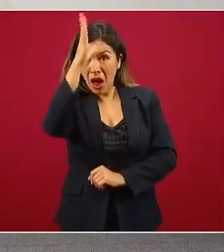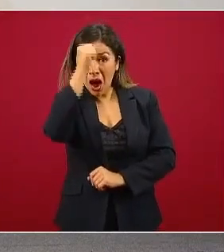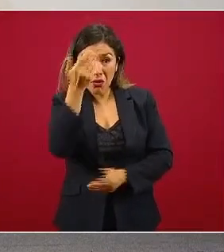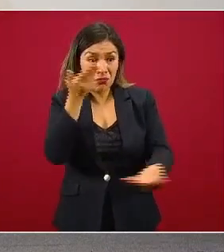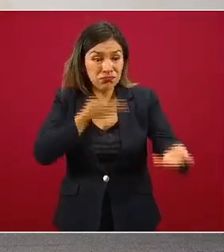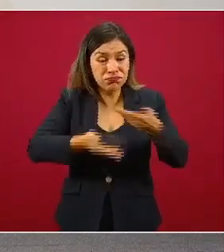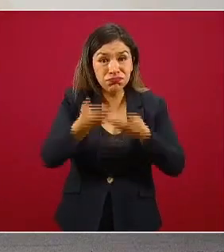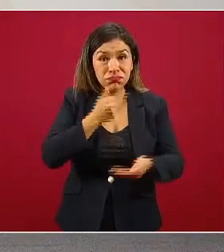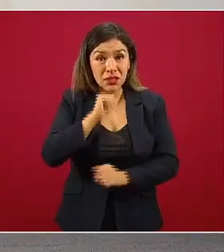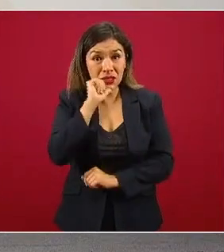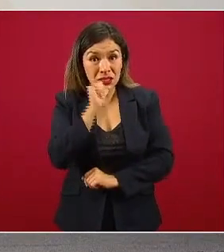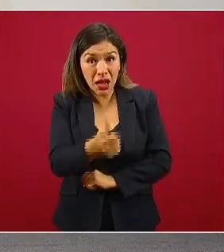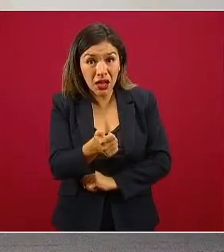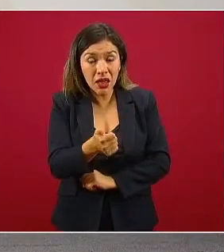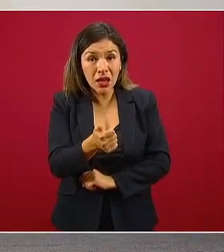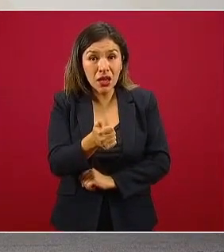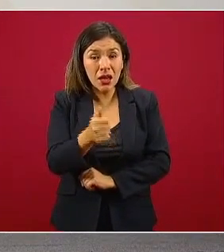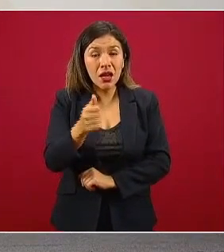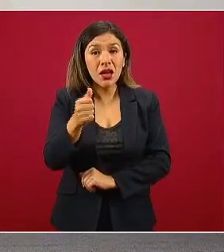acuerdo,